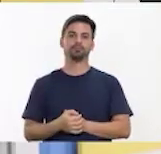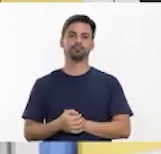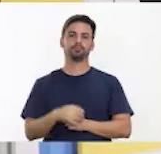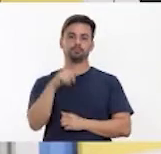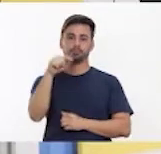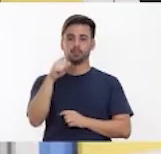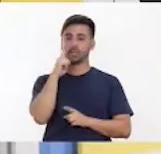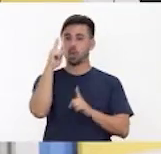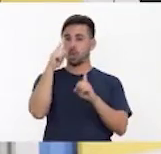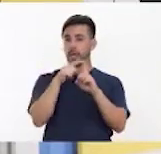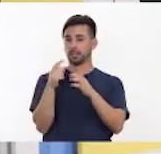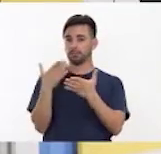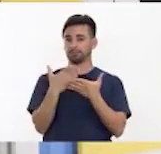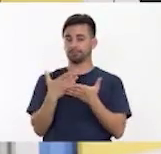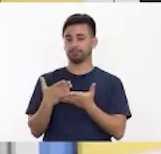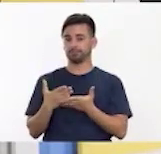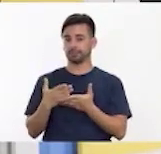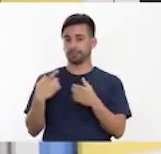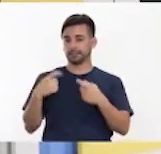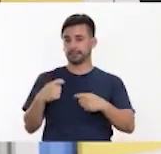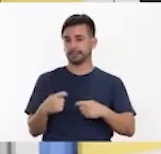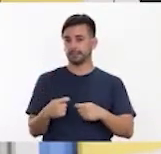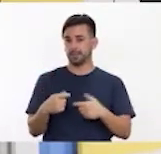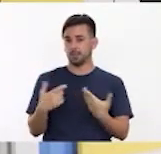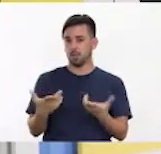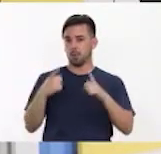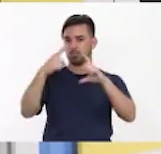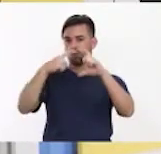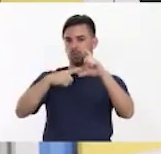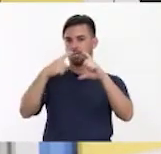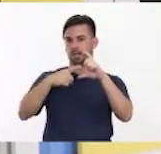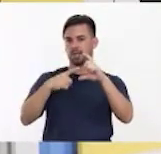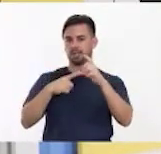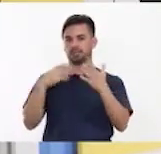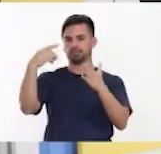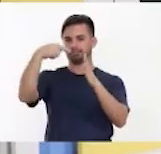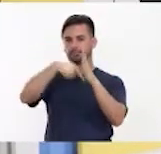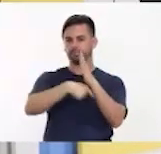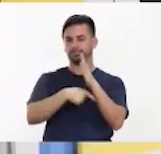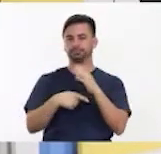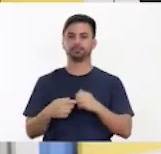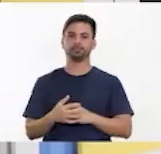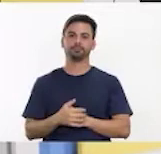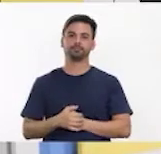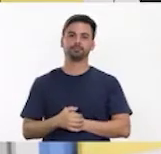Para complementar este objetivo, deberán adentrarse en el siguiente contenido.